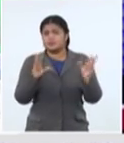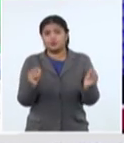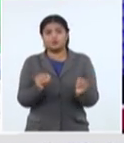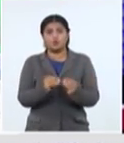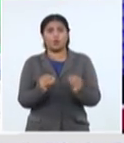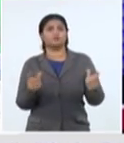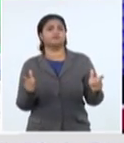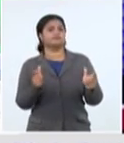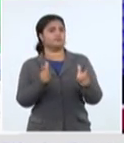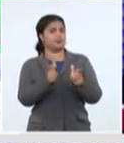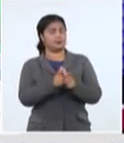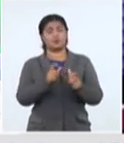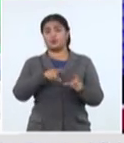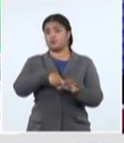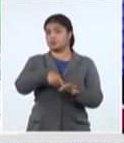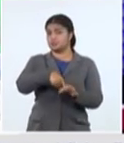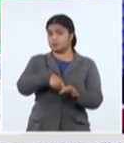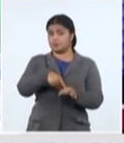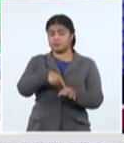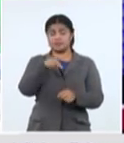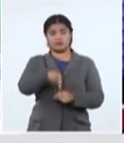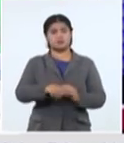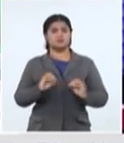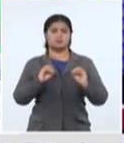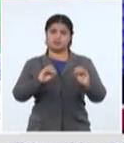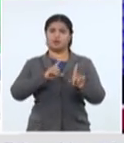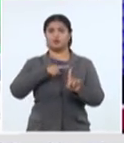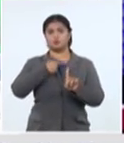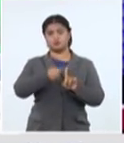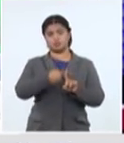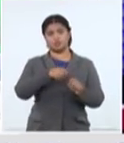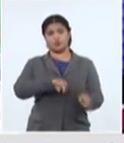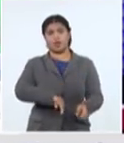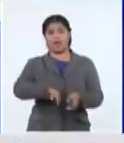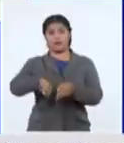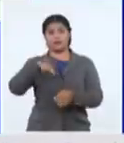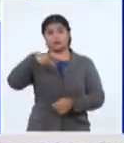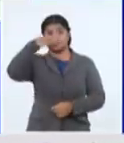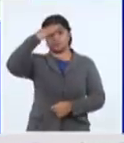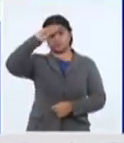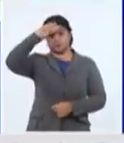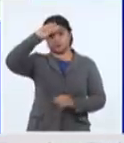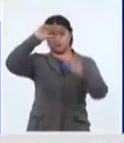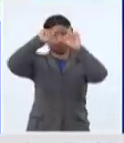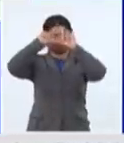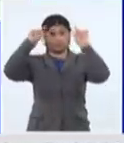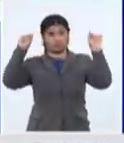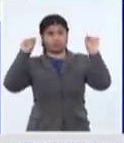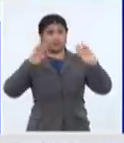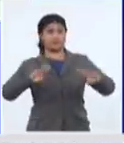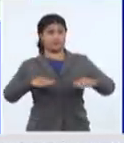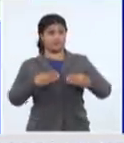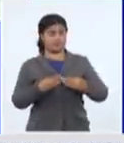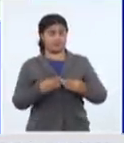el municipio especial Isla de la Juventud. Cuba termina esta quincena con una tasa de